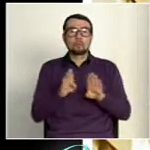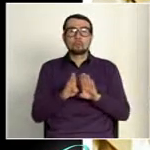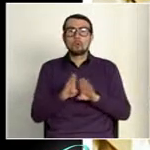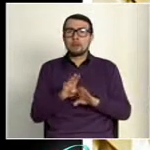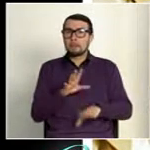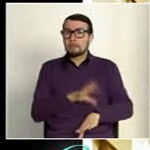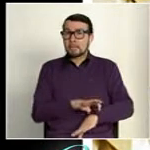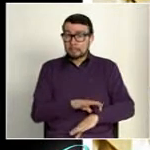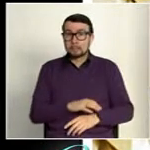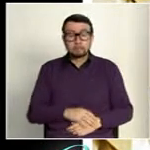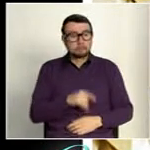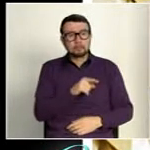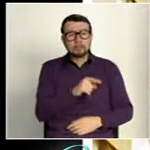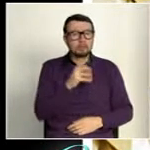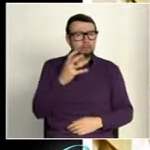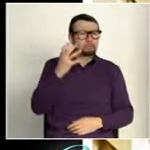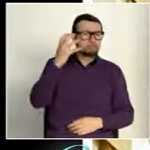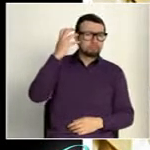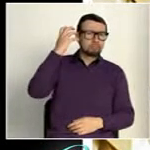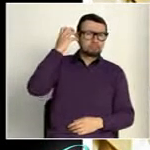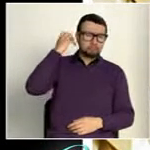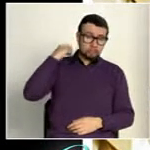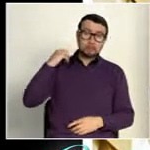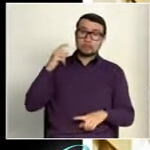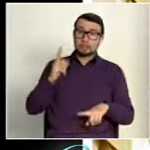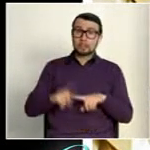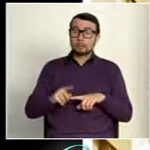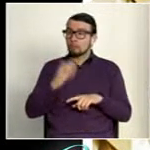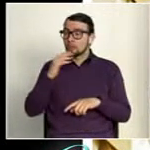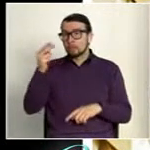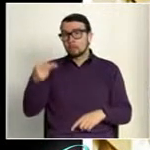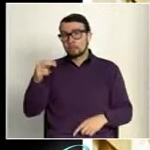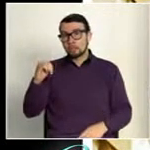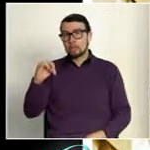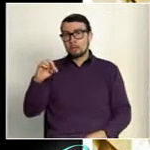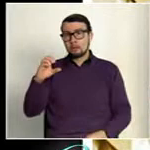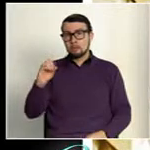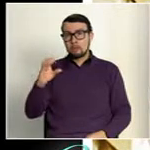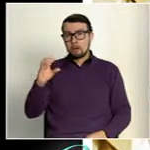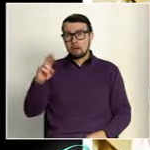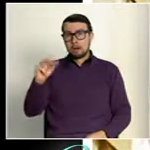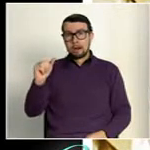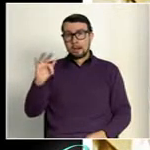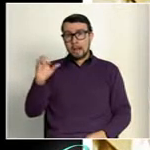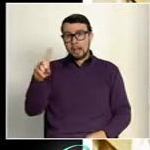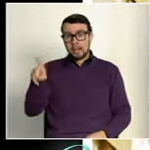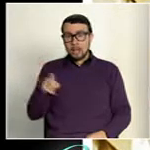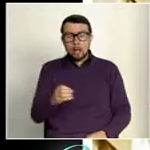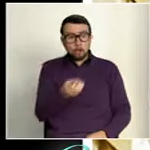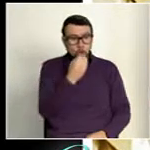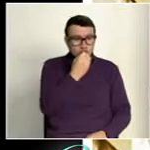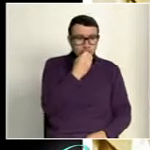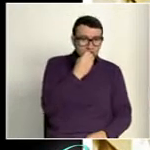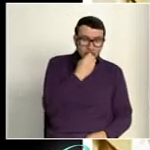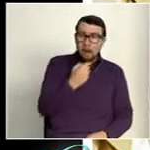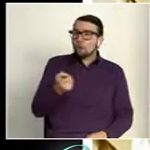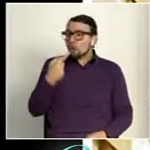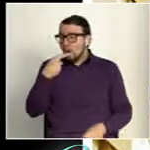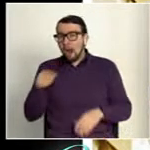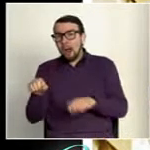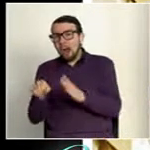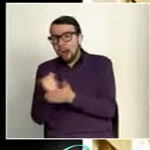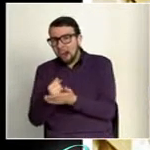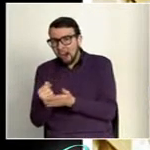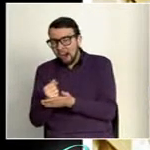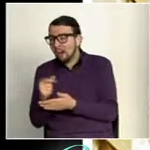viene de época de antiguos griegos, donde Hipócrates decía que alimento es tu medicina y medicina es tu alimento. Pero